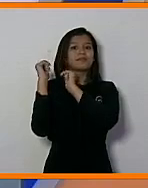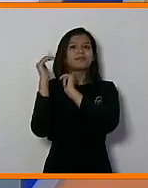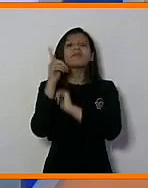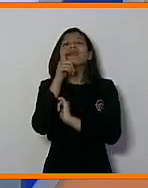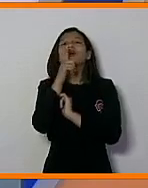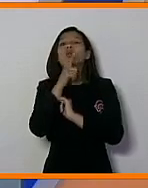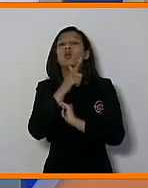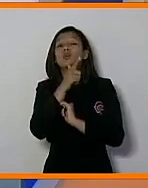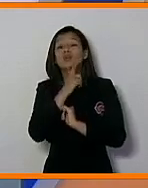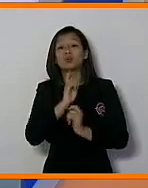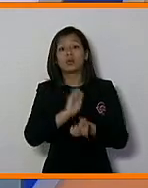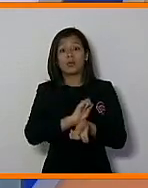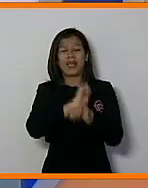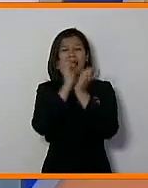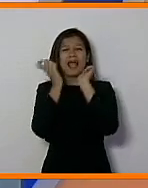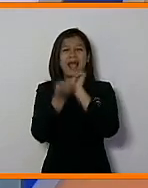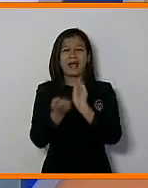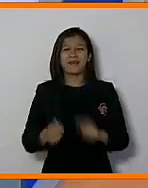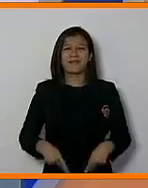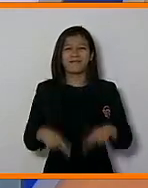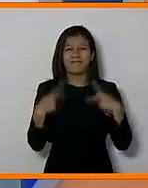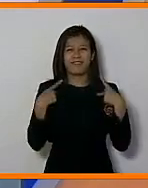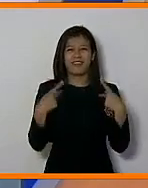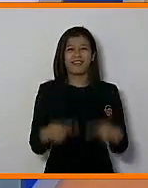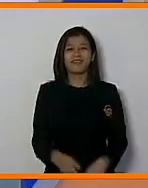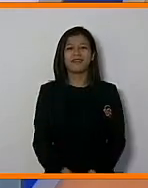esperanza, Loto te cambia la vida.